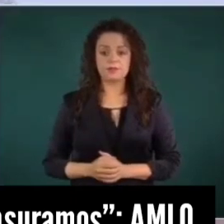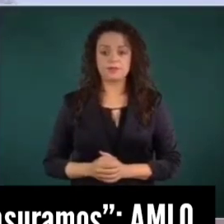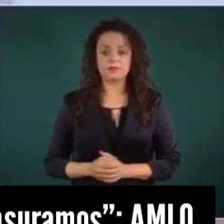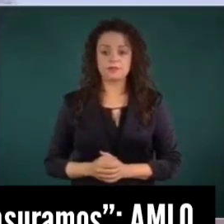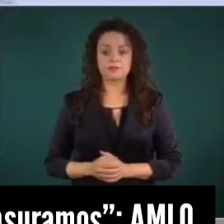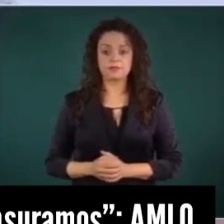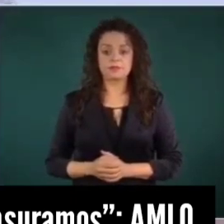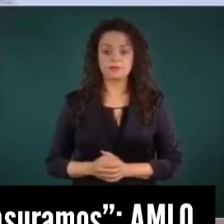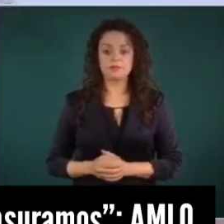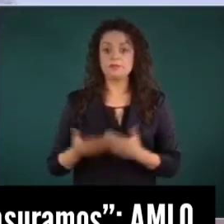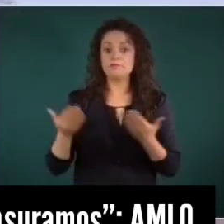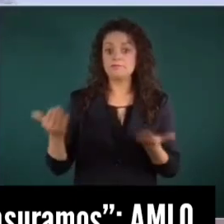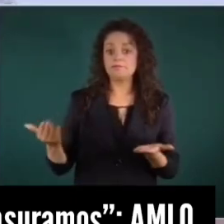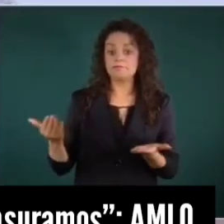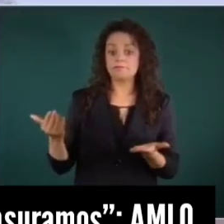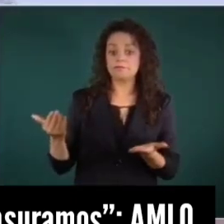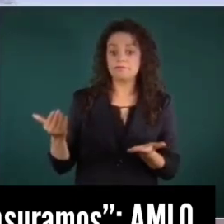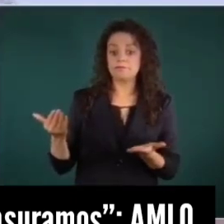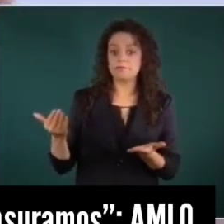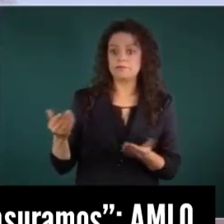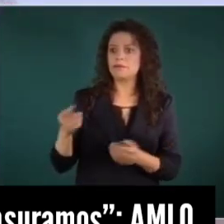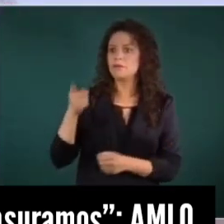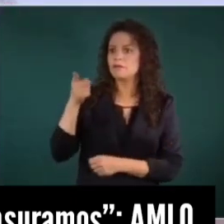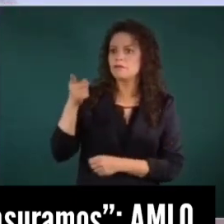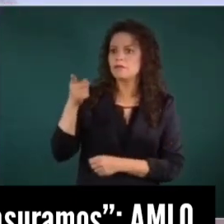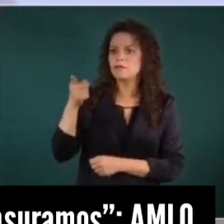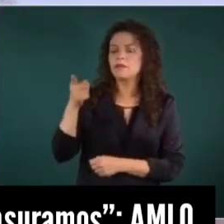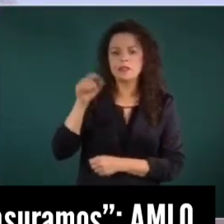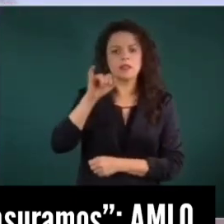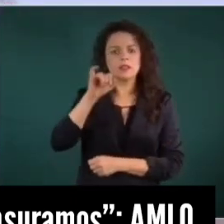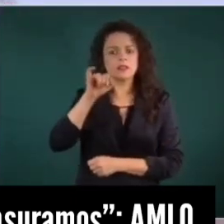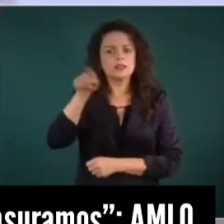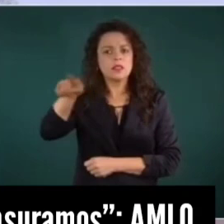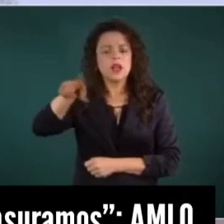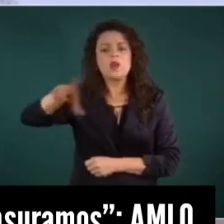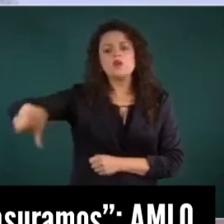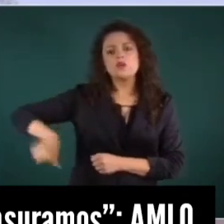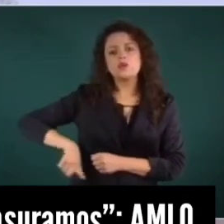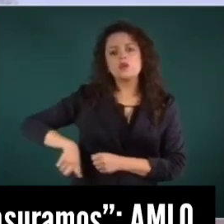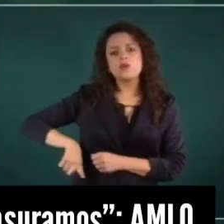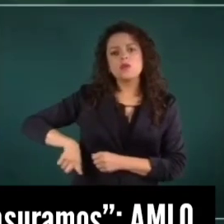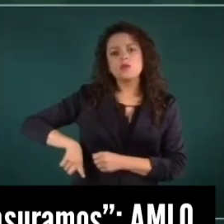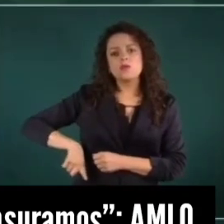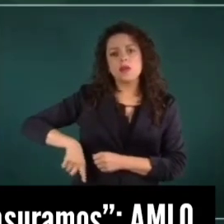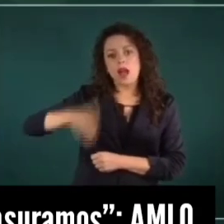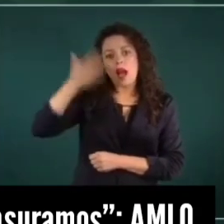en el gobierno precisamente de Calderón.